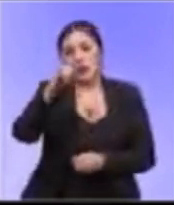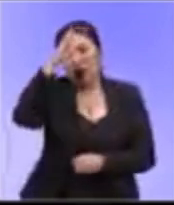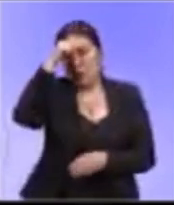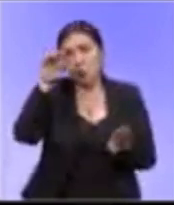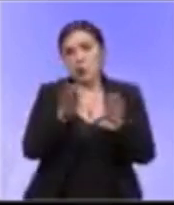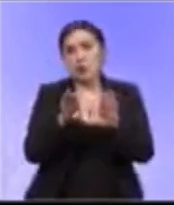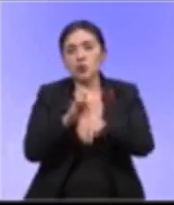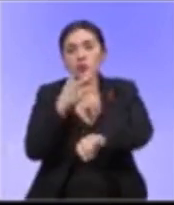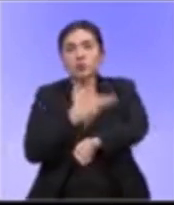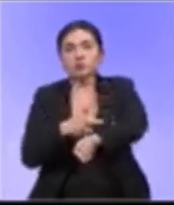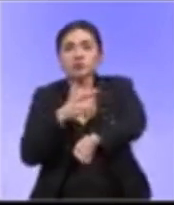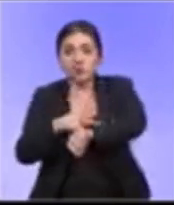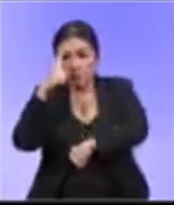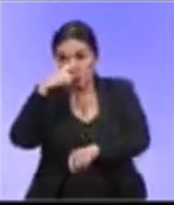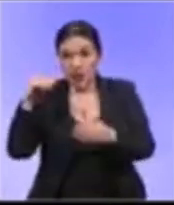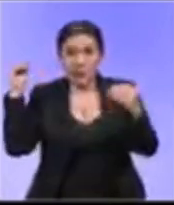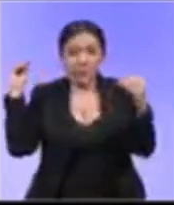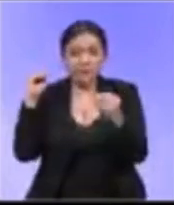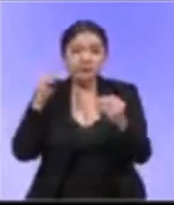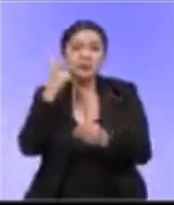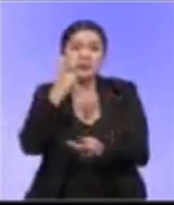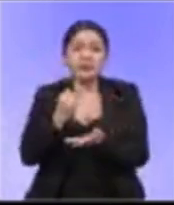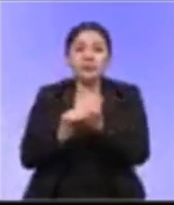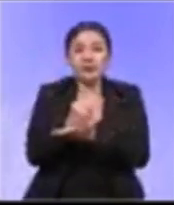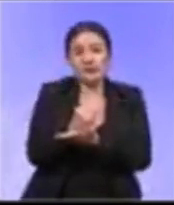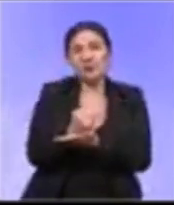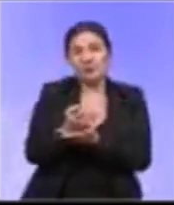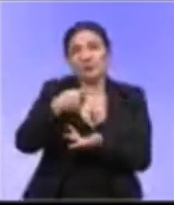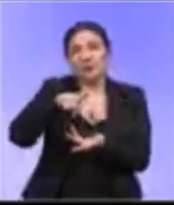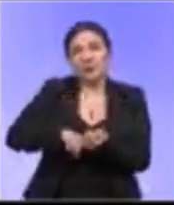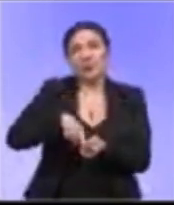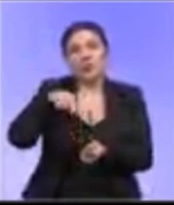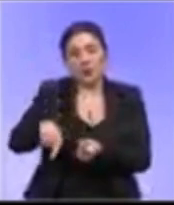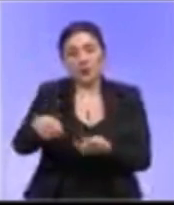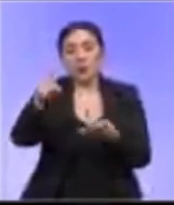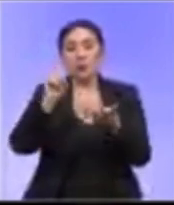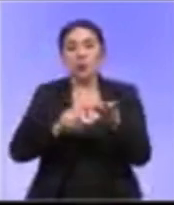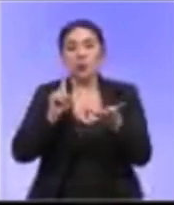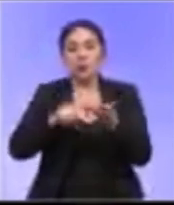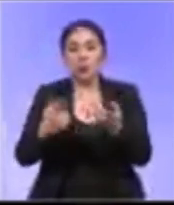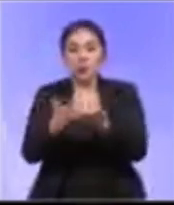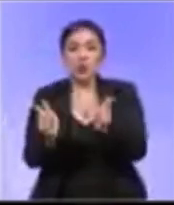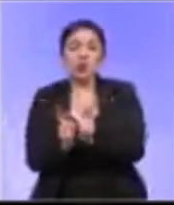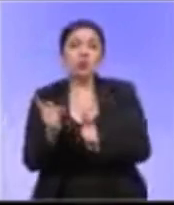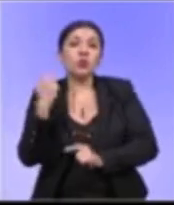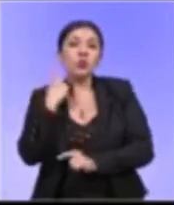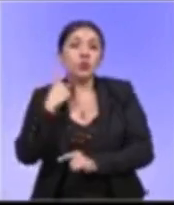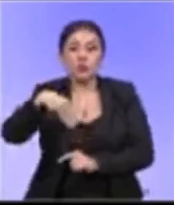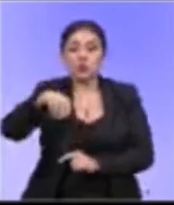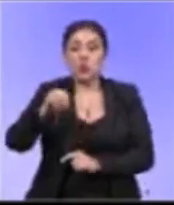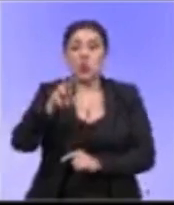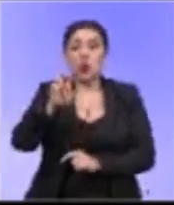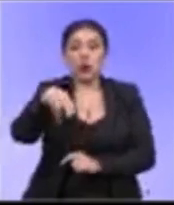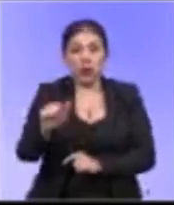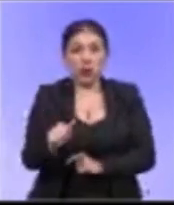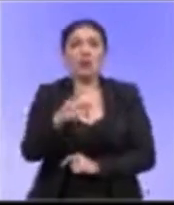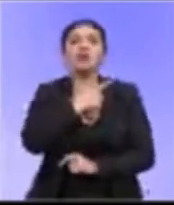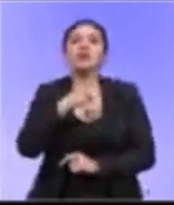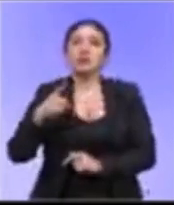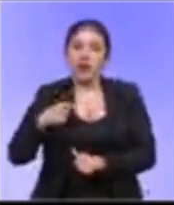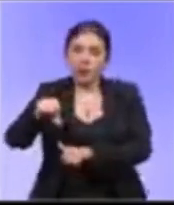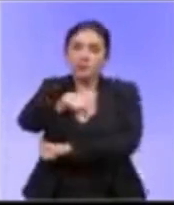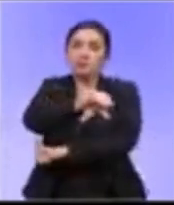que fue en materia de impugnación la resolución controvertida cuarto el partido político morena deberá